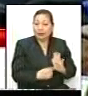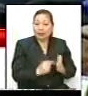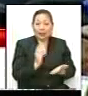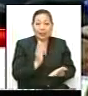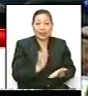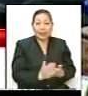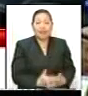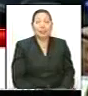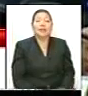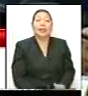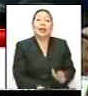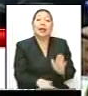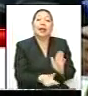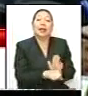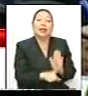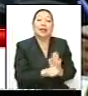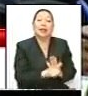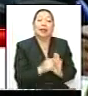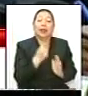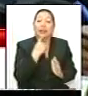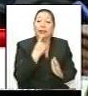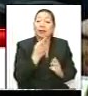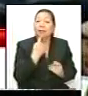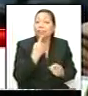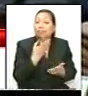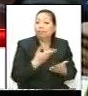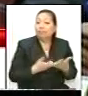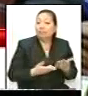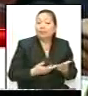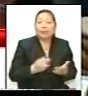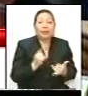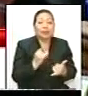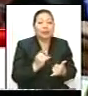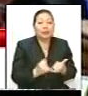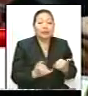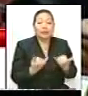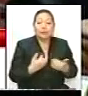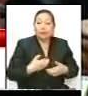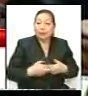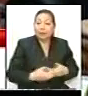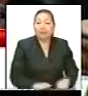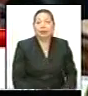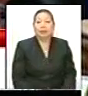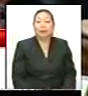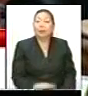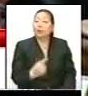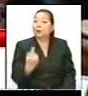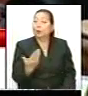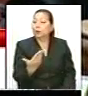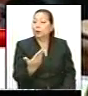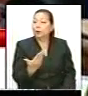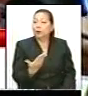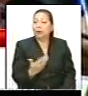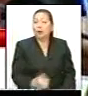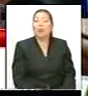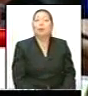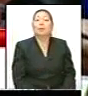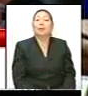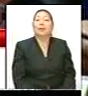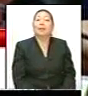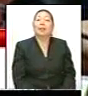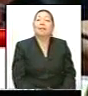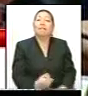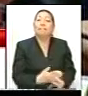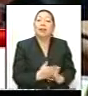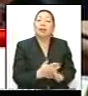sanción, la ley establece de manera expresa que la caducidad de dichos procedimientos es automática,